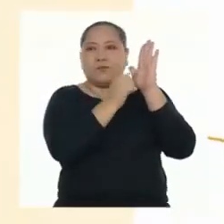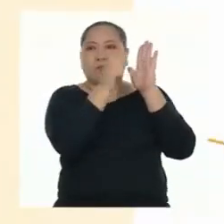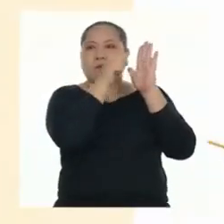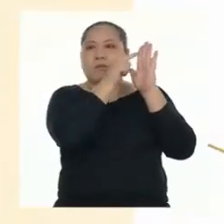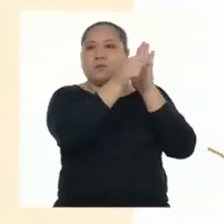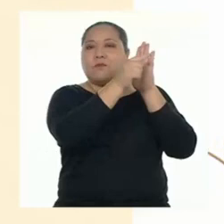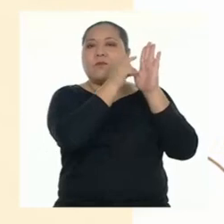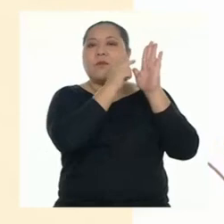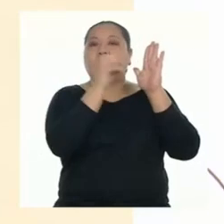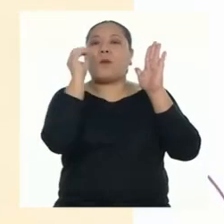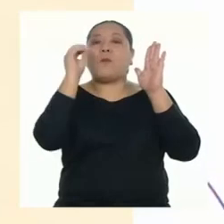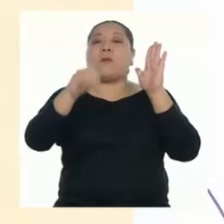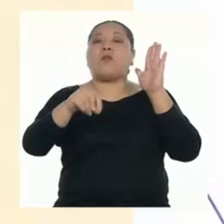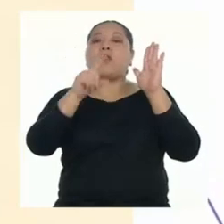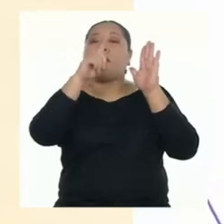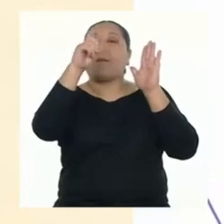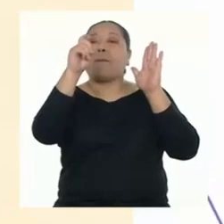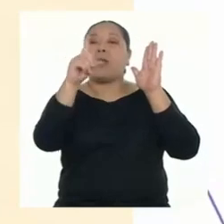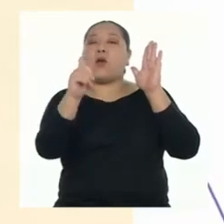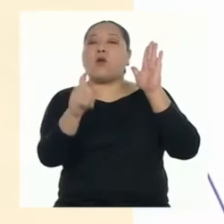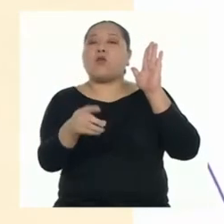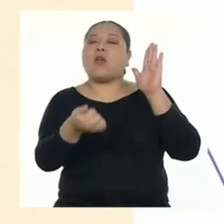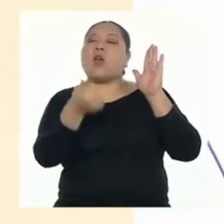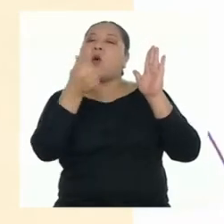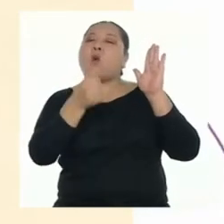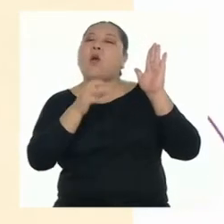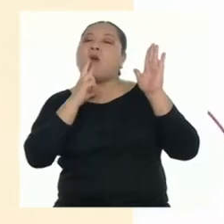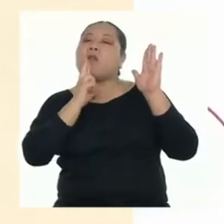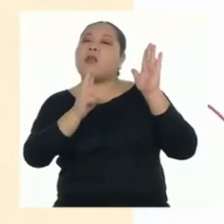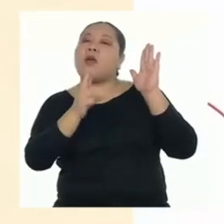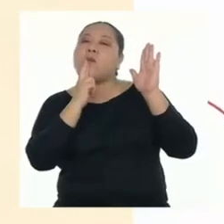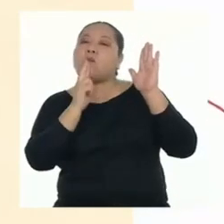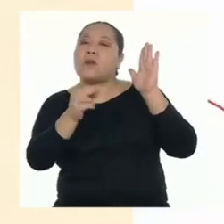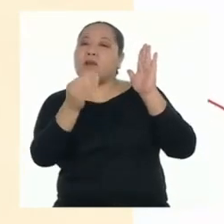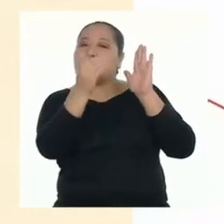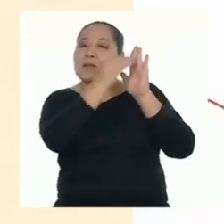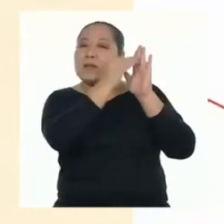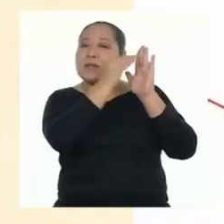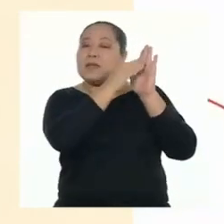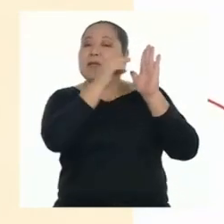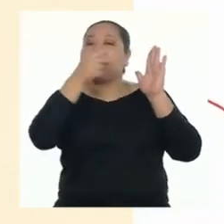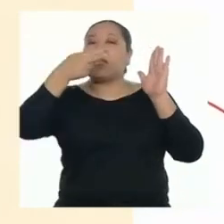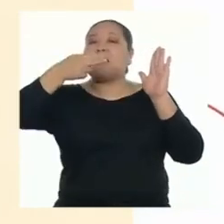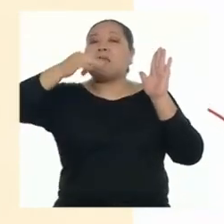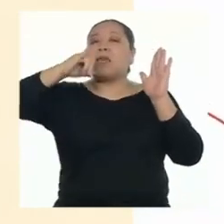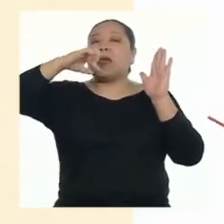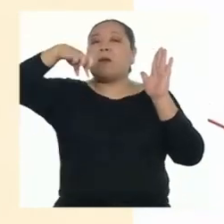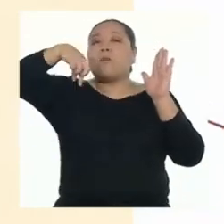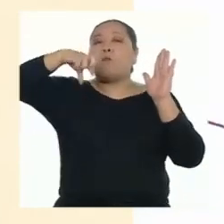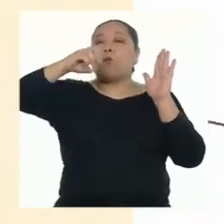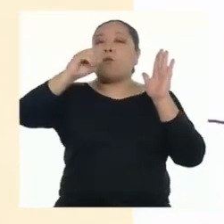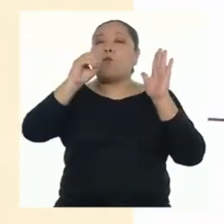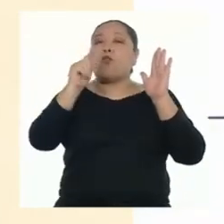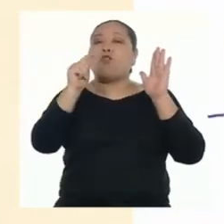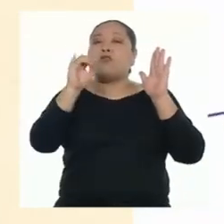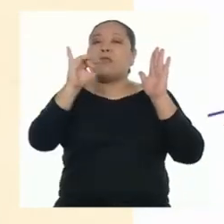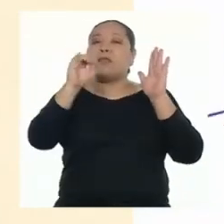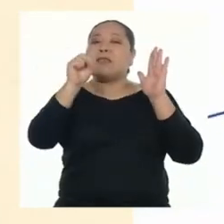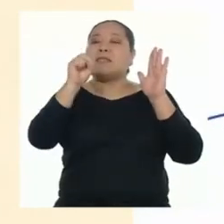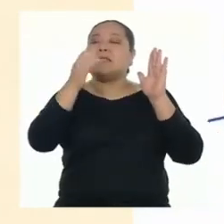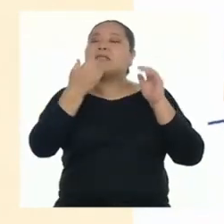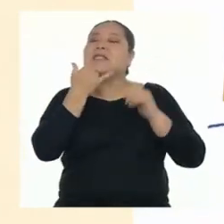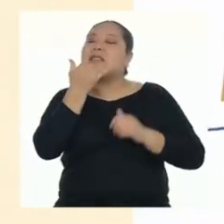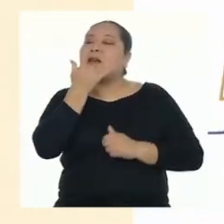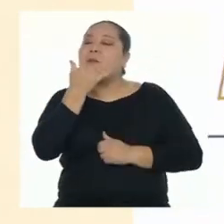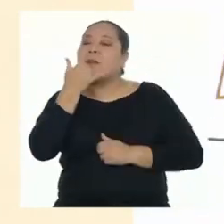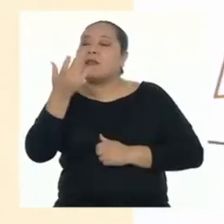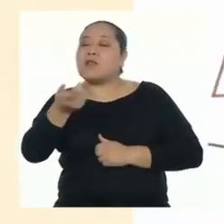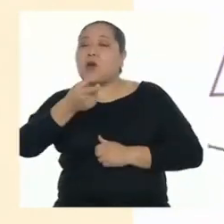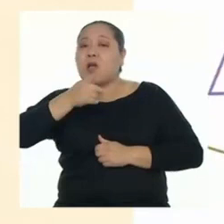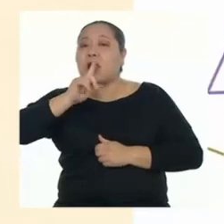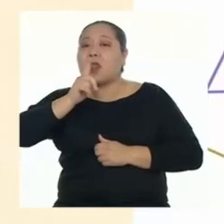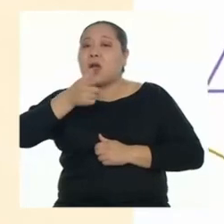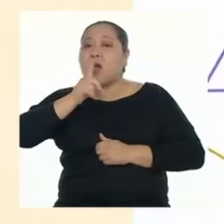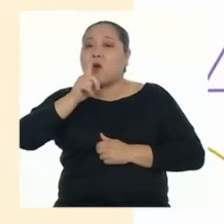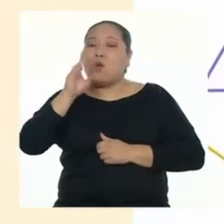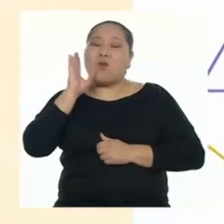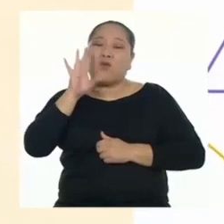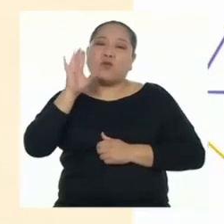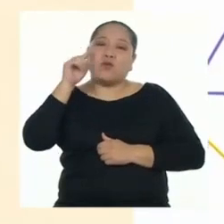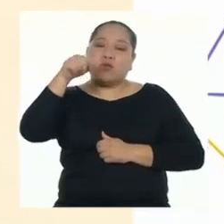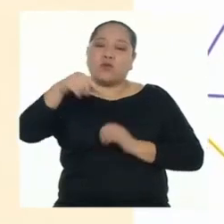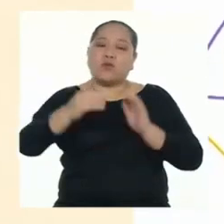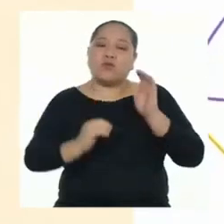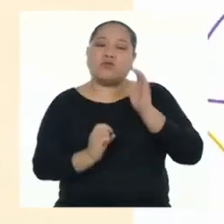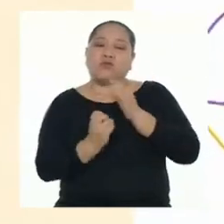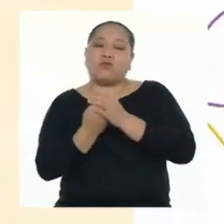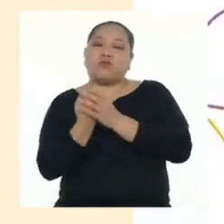Formular preguntas y posibles respuestas o hipótesis sobre las consecuencias del agua contaminada en el crecimiento